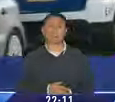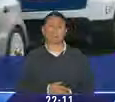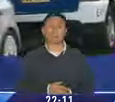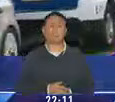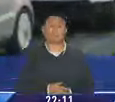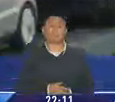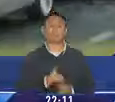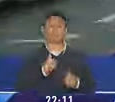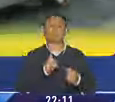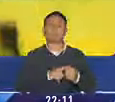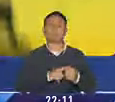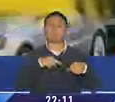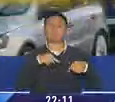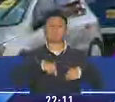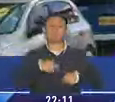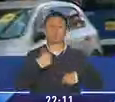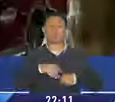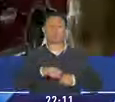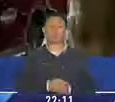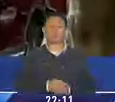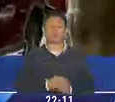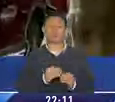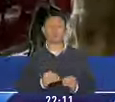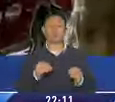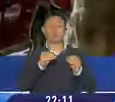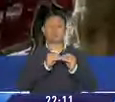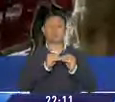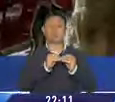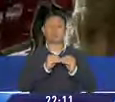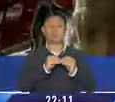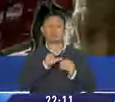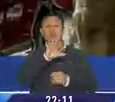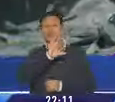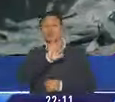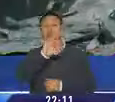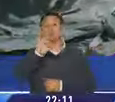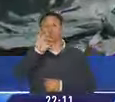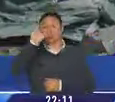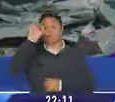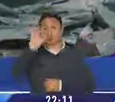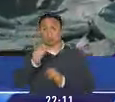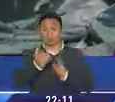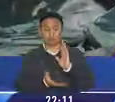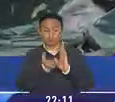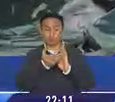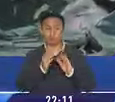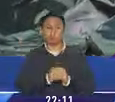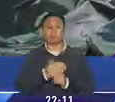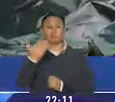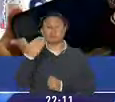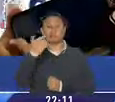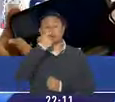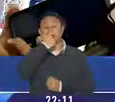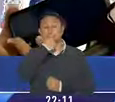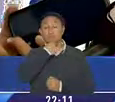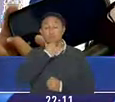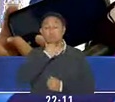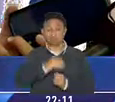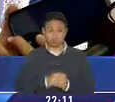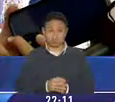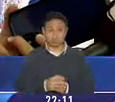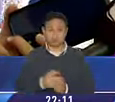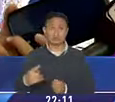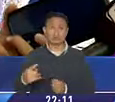En Quito, la violencia criminal ha incrementado en un 88%. Ante ello, el alcalde capitalino, Pavel